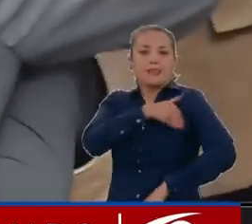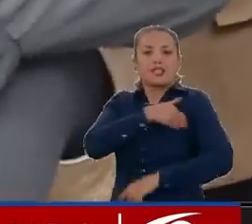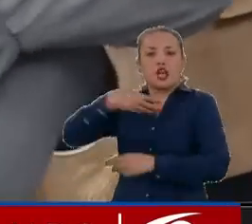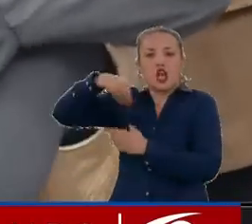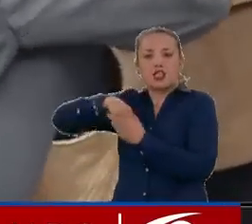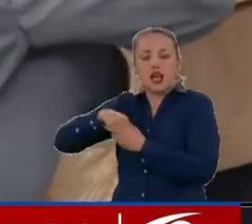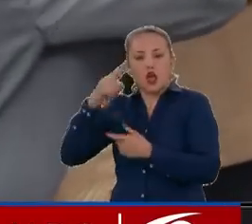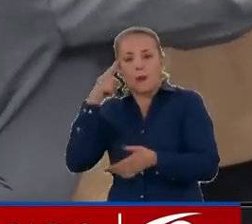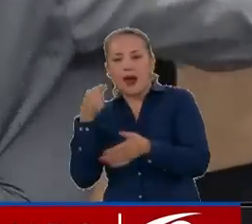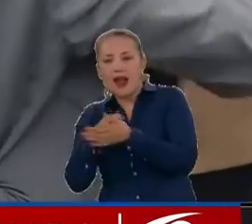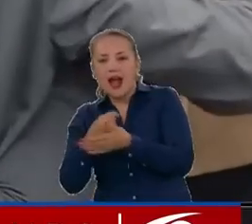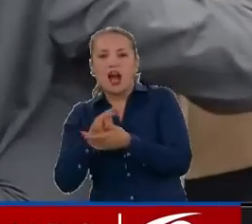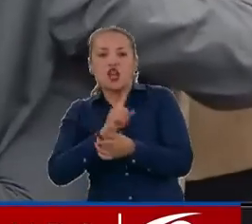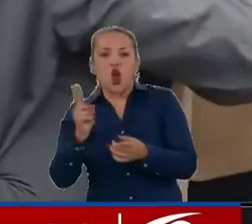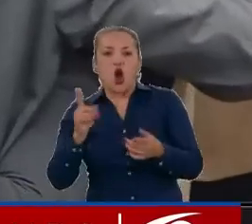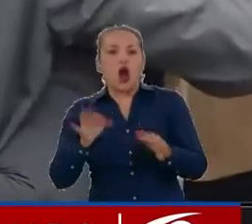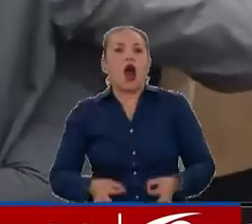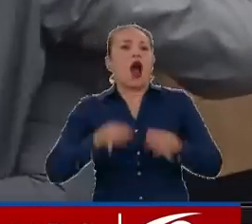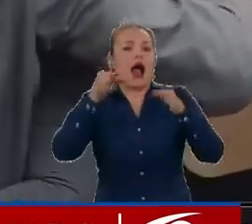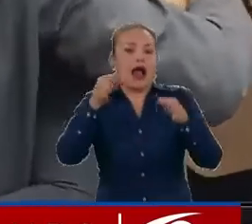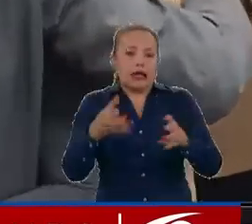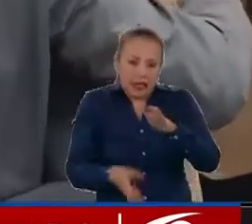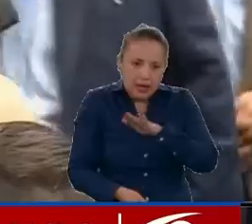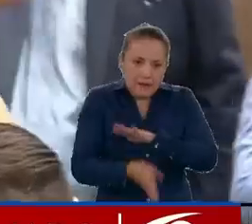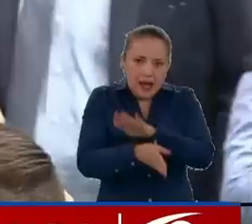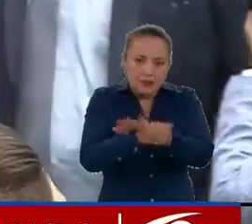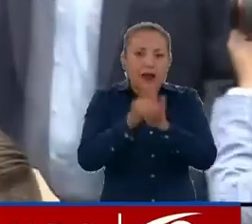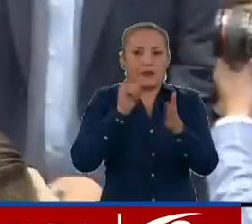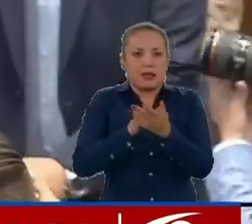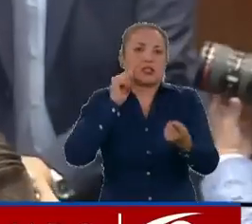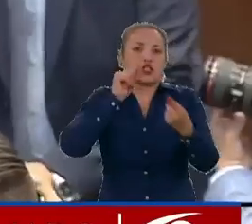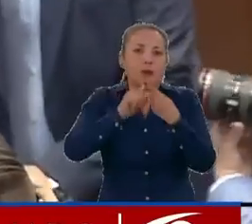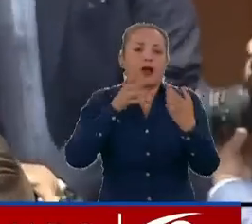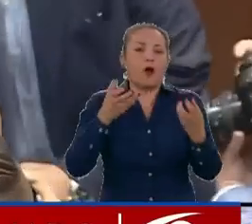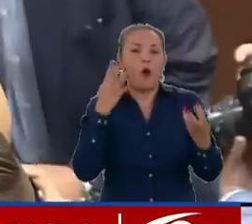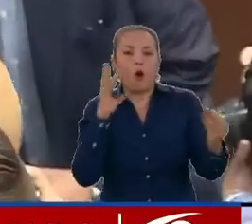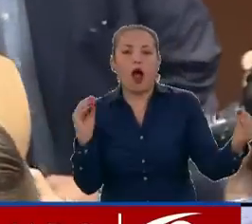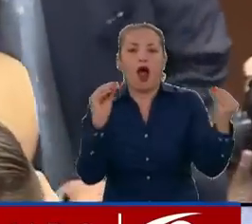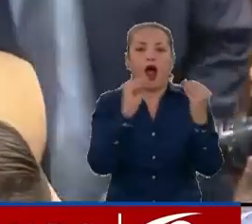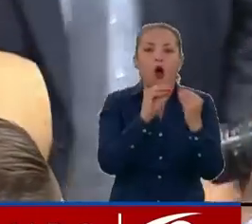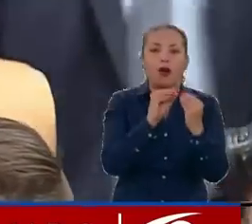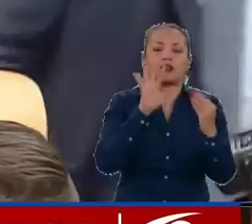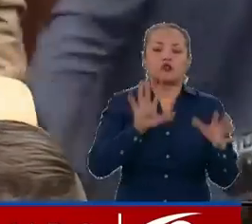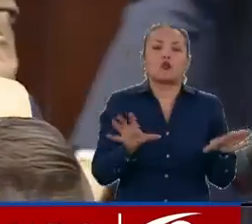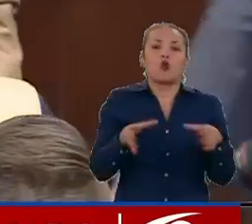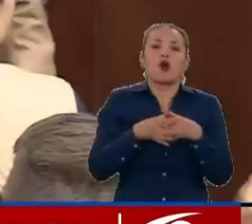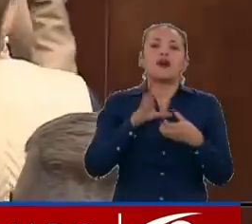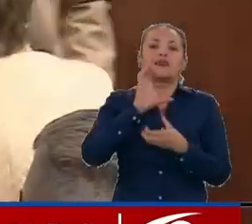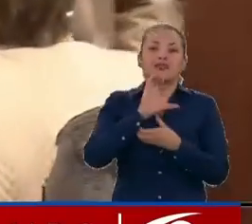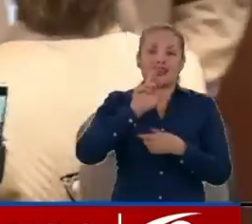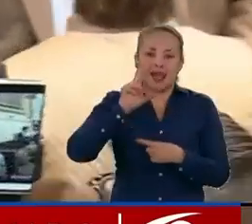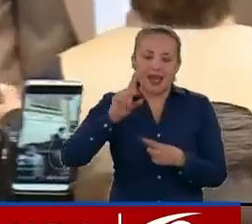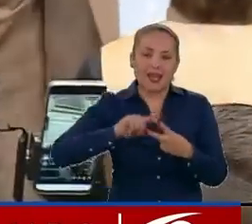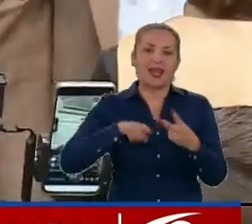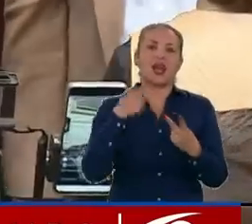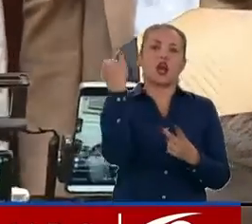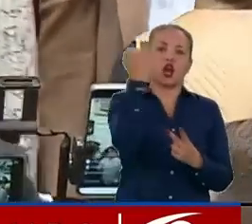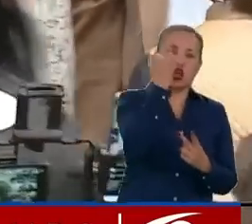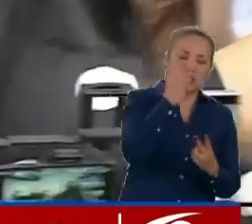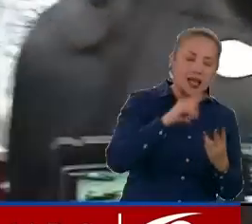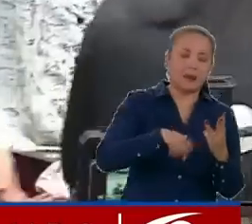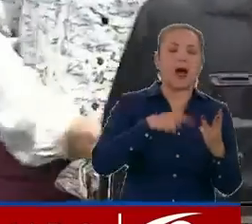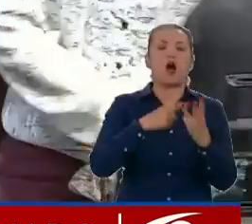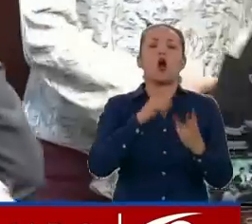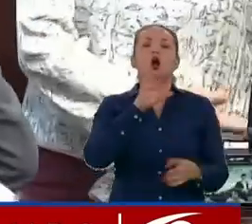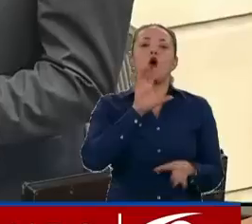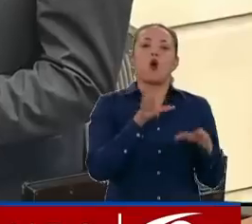para que no se aplazara la sesión, porque esto era lo que finalmente buscaban en acuerdo Cambio Radical, el Centro Democrático, el Partido de la U y los conservadores,